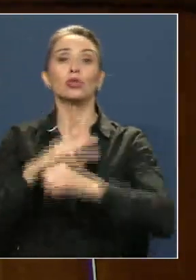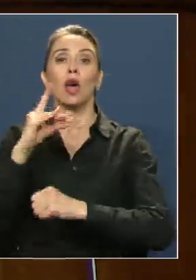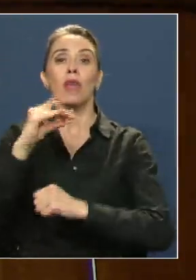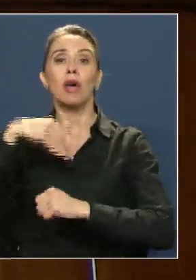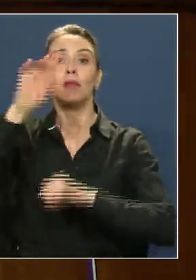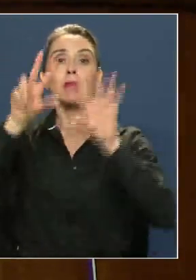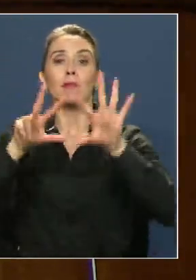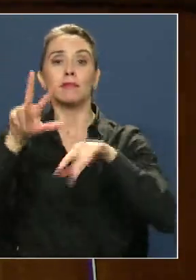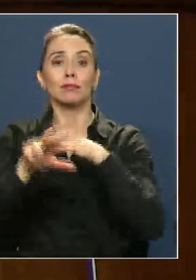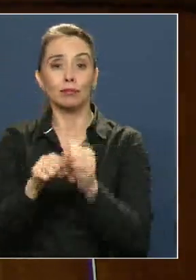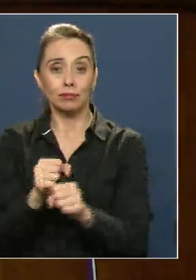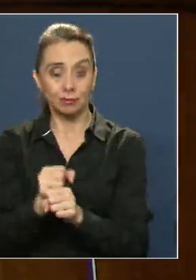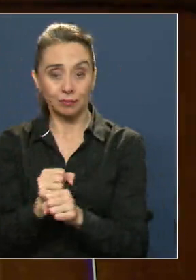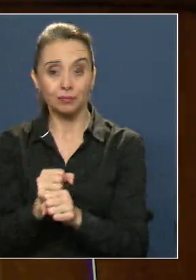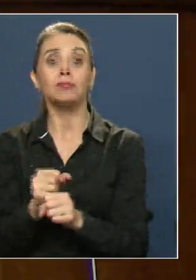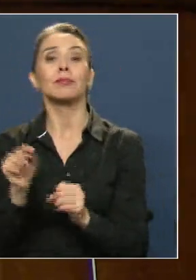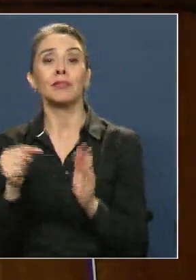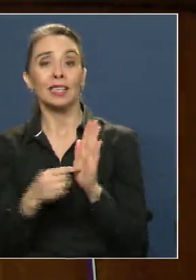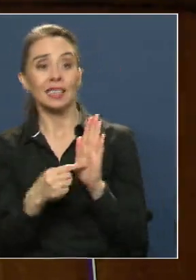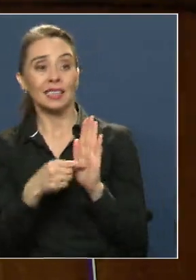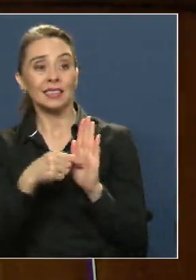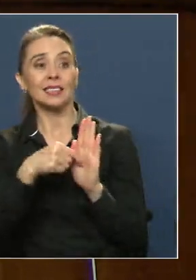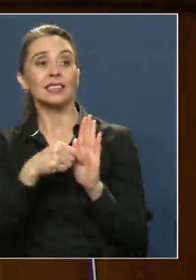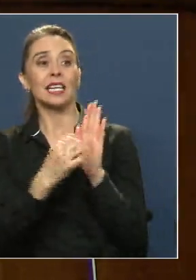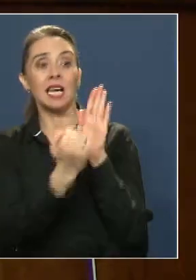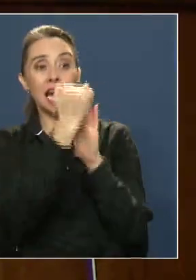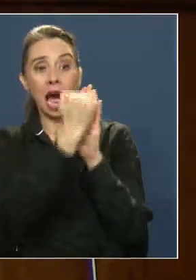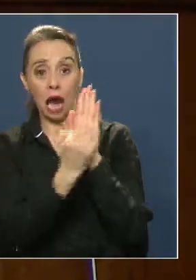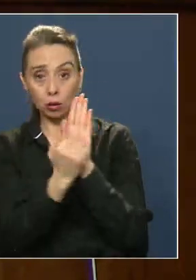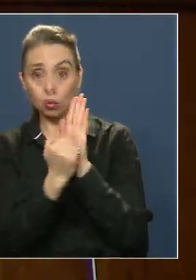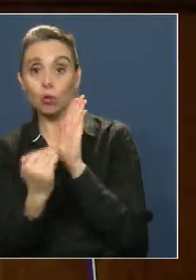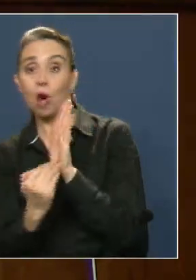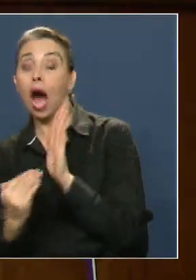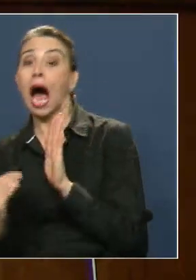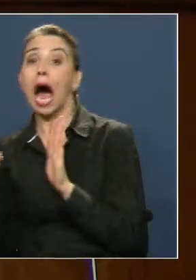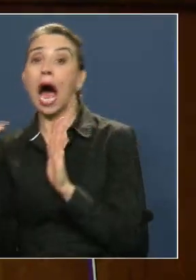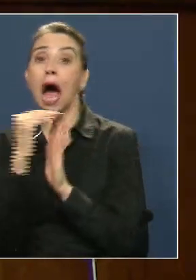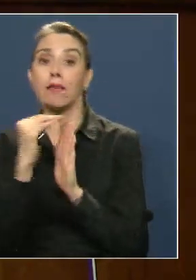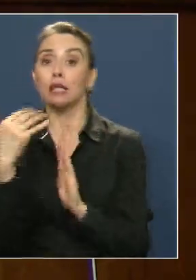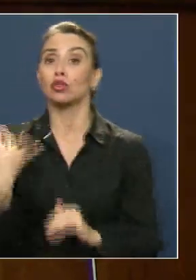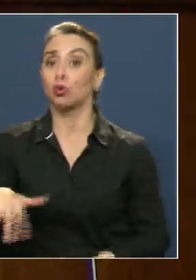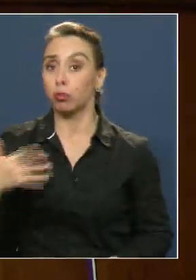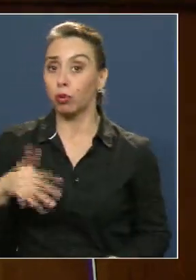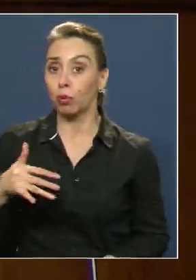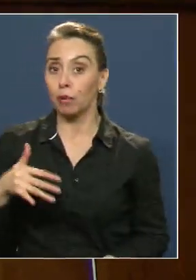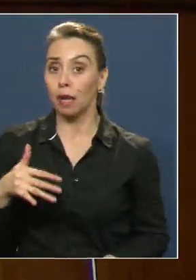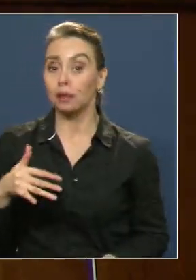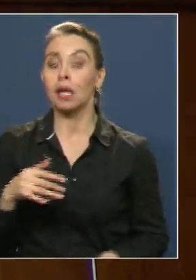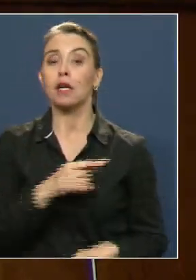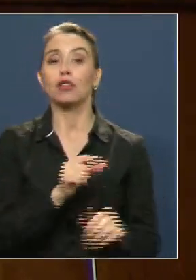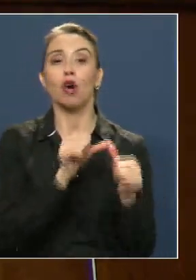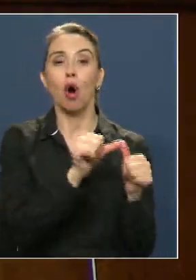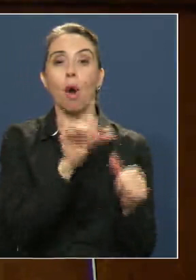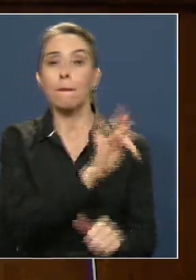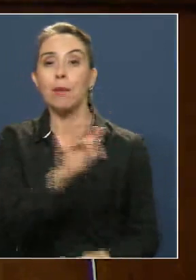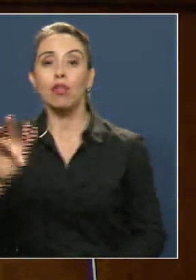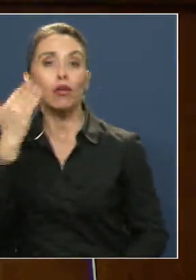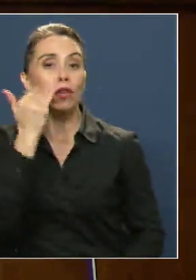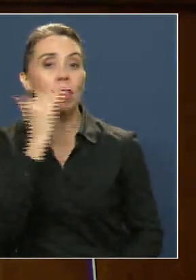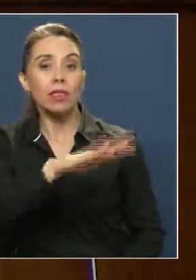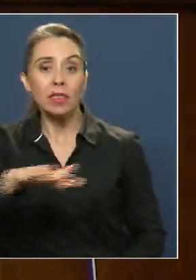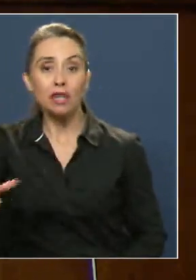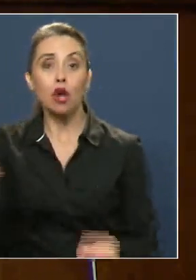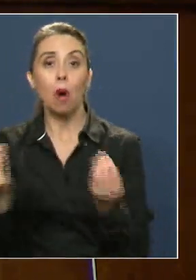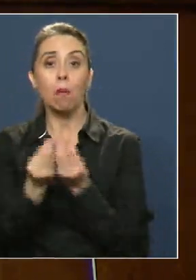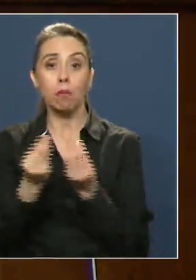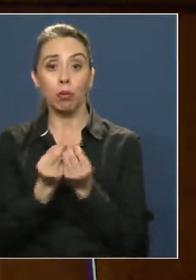Precisan que dichas disposiciones supusieron un avance significativo en contra de la pedofilia, ya que muchos de los delitos